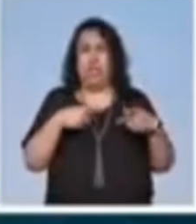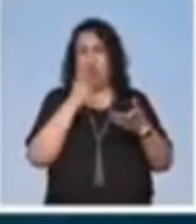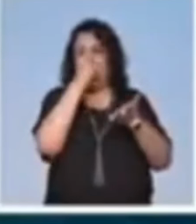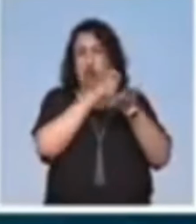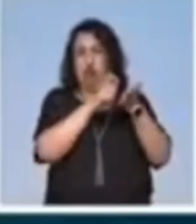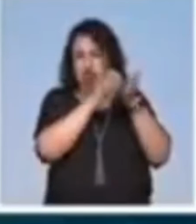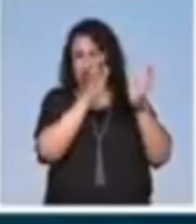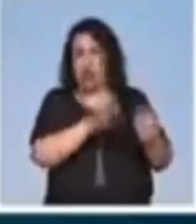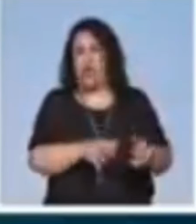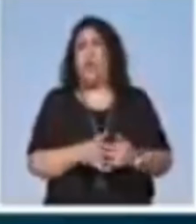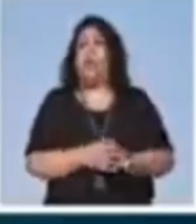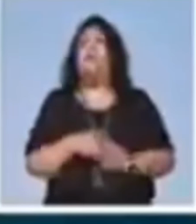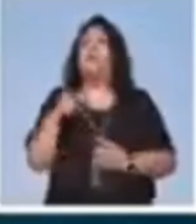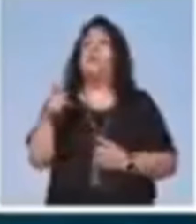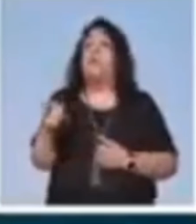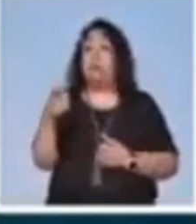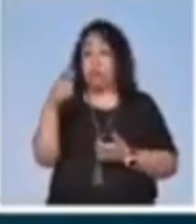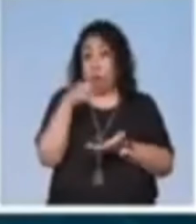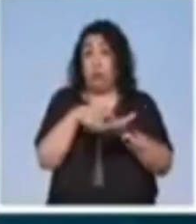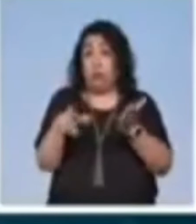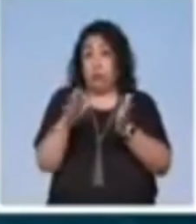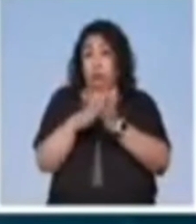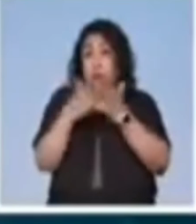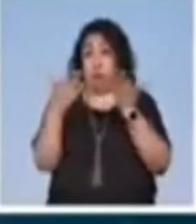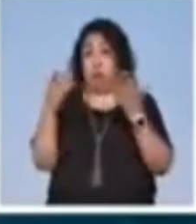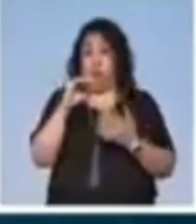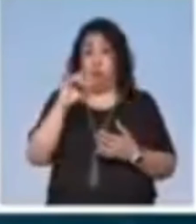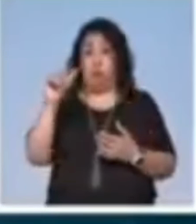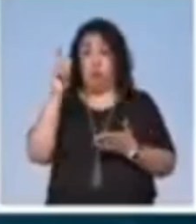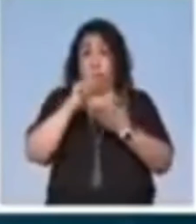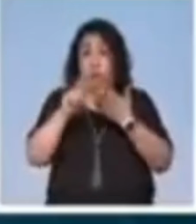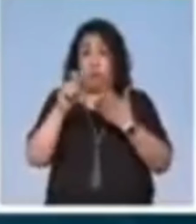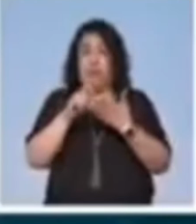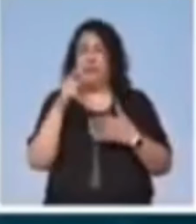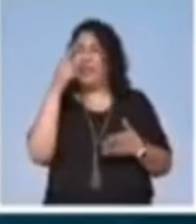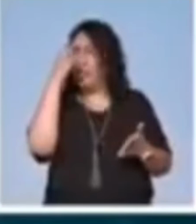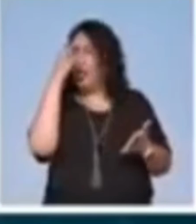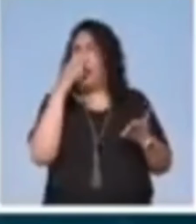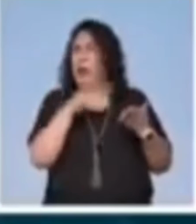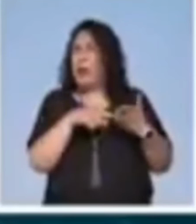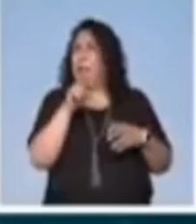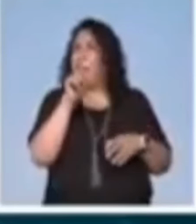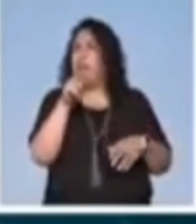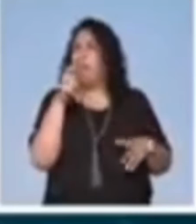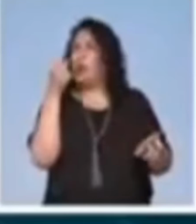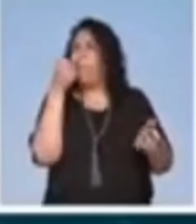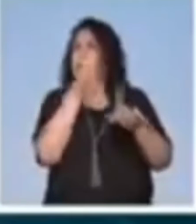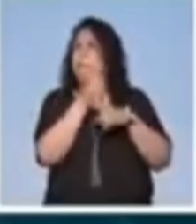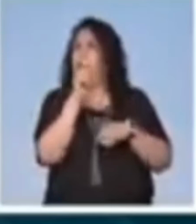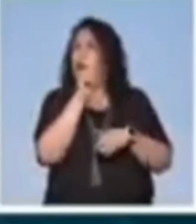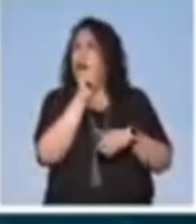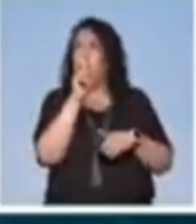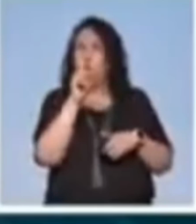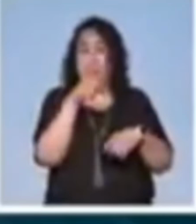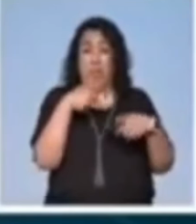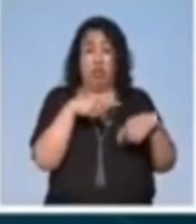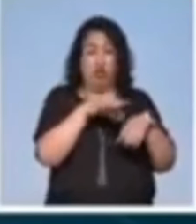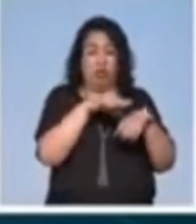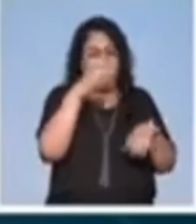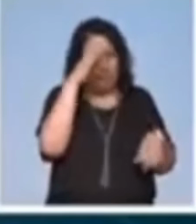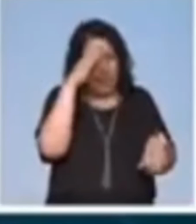original. Alejandro, ¿tú comprarías un libro hecho por inteligencia artificial? ¿Y por qué? No creo que tenga el mismo impacto que al ser escrito por alguien